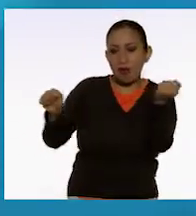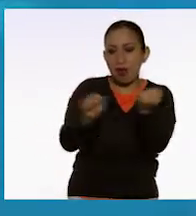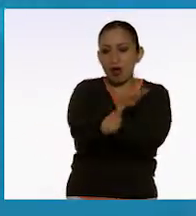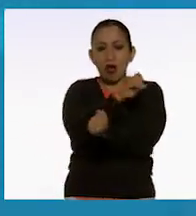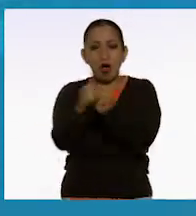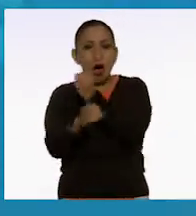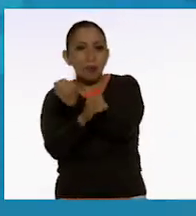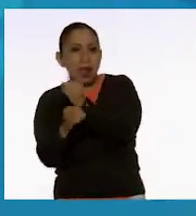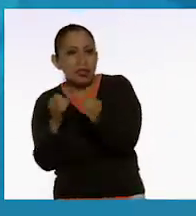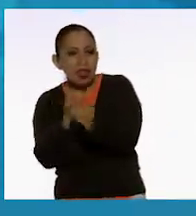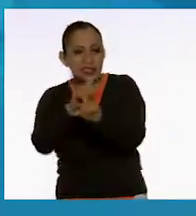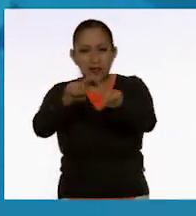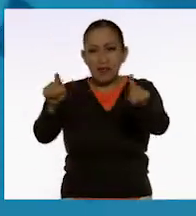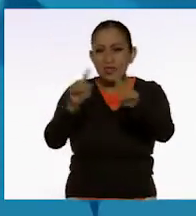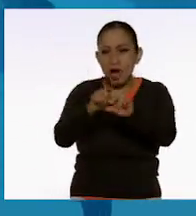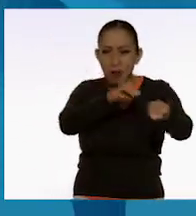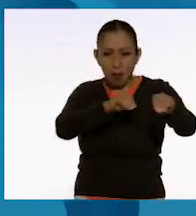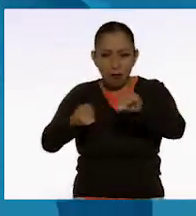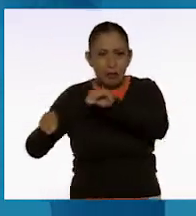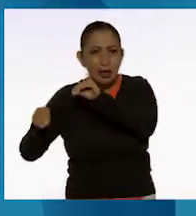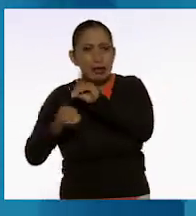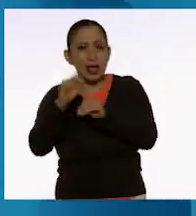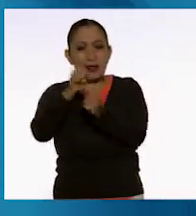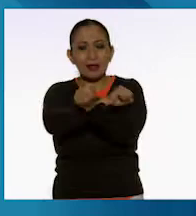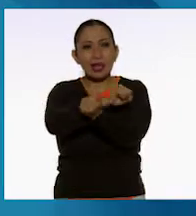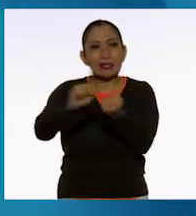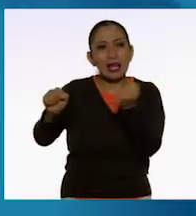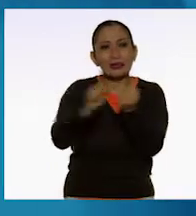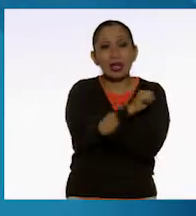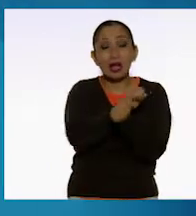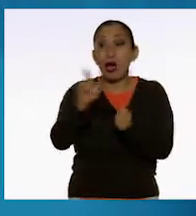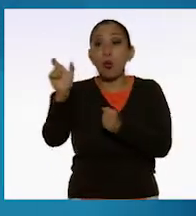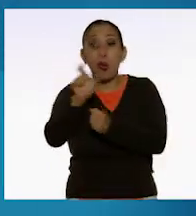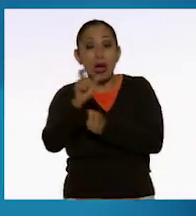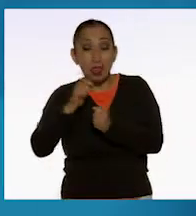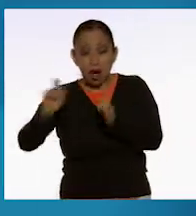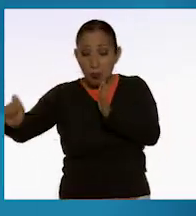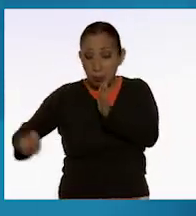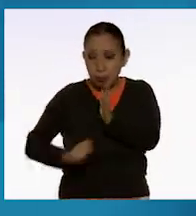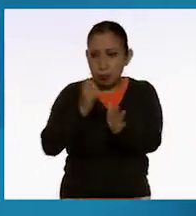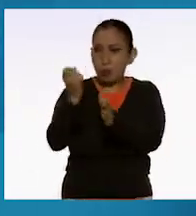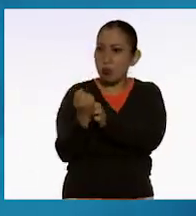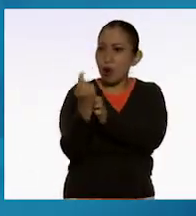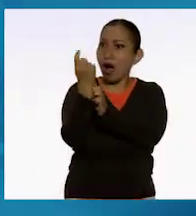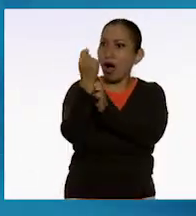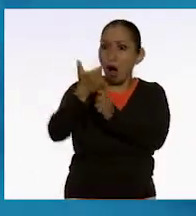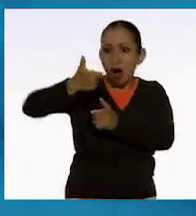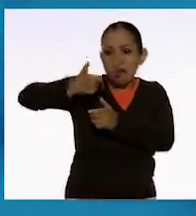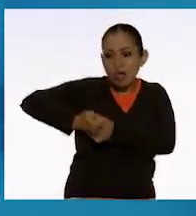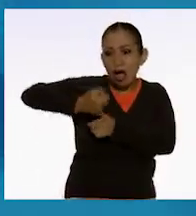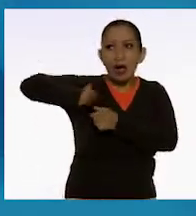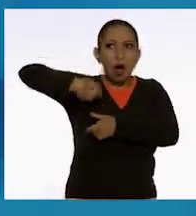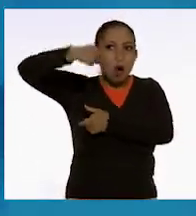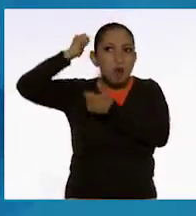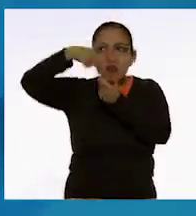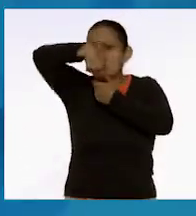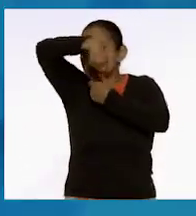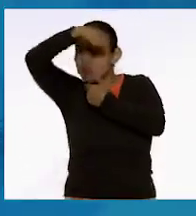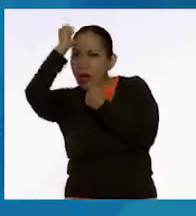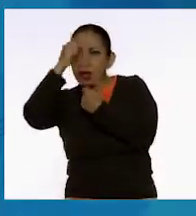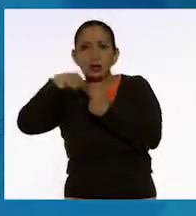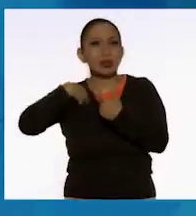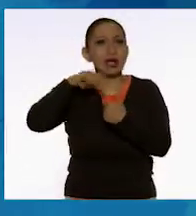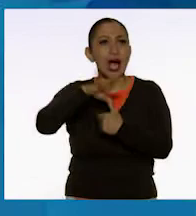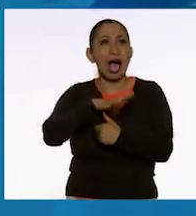objetos en contacto con alguno en movimiento es la fricción en el acto. Cuando se prende un cerillo, se enciende el encendedor. Te peinas con un cepillo,